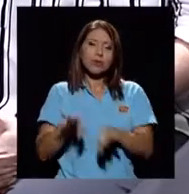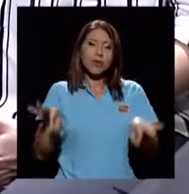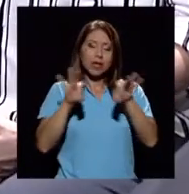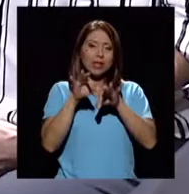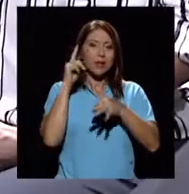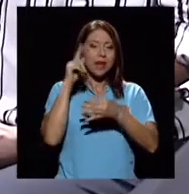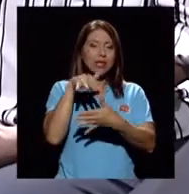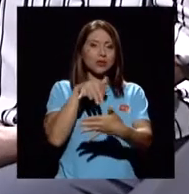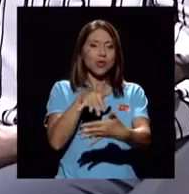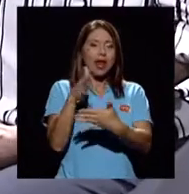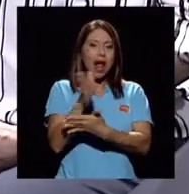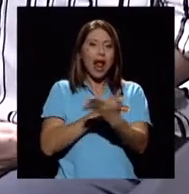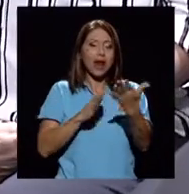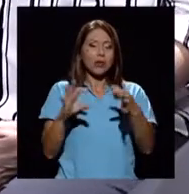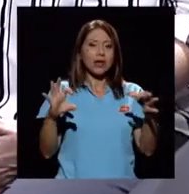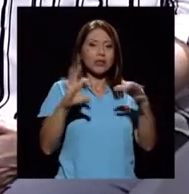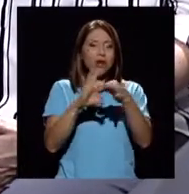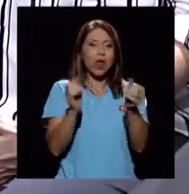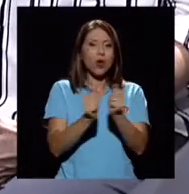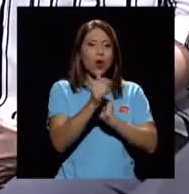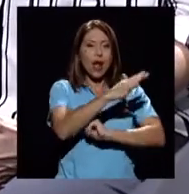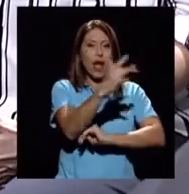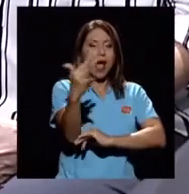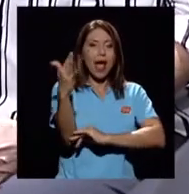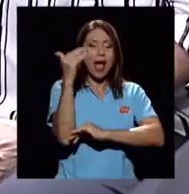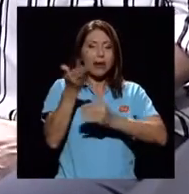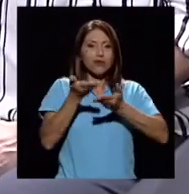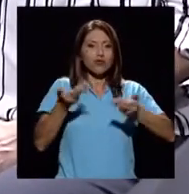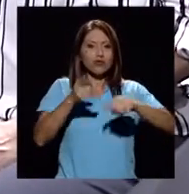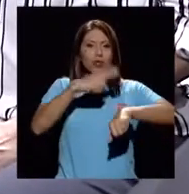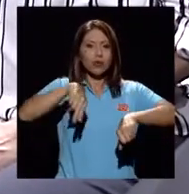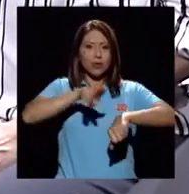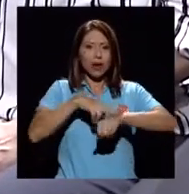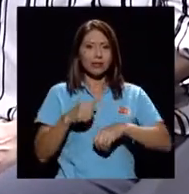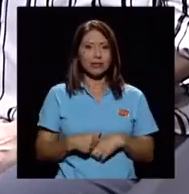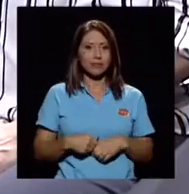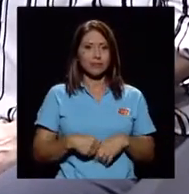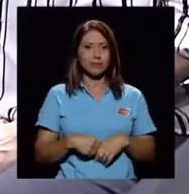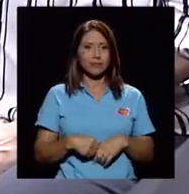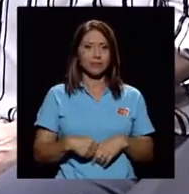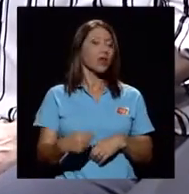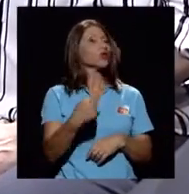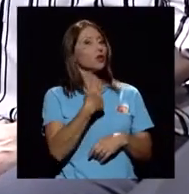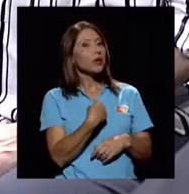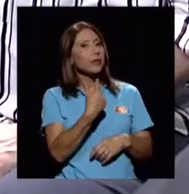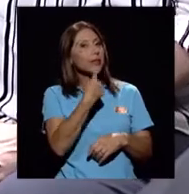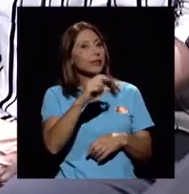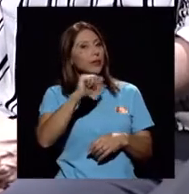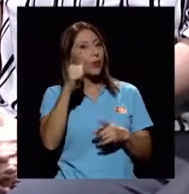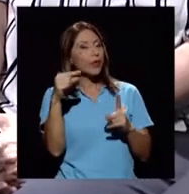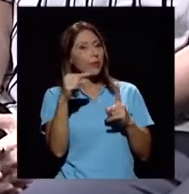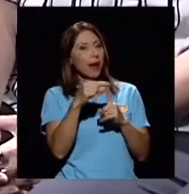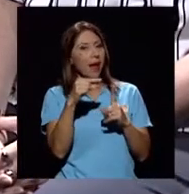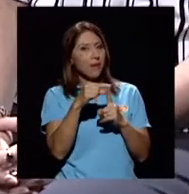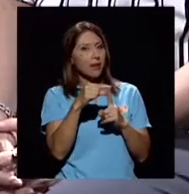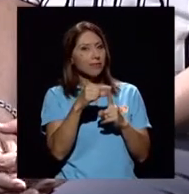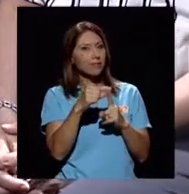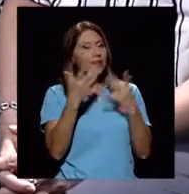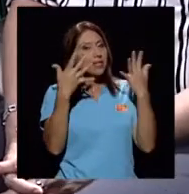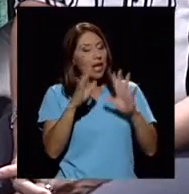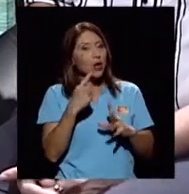recursos naturales. Les voy a decir otra palabra, y ya lo dije de introducción,